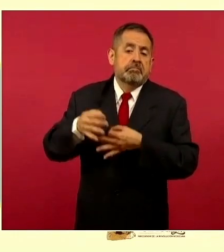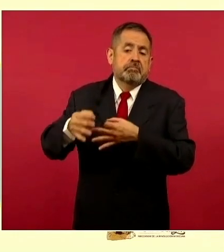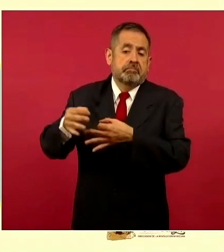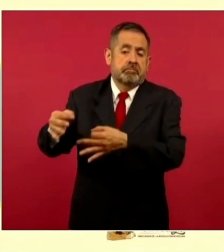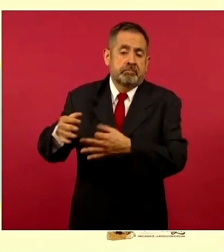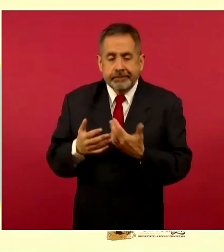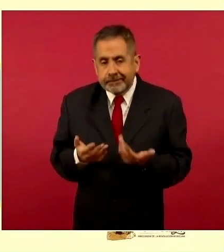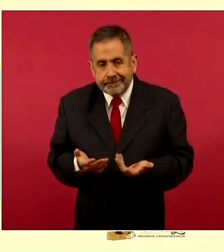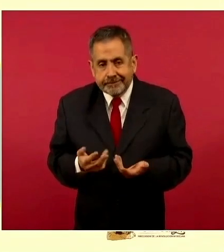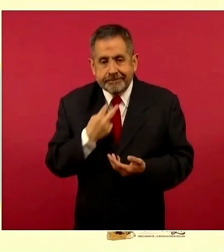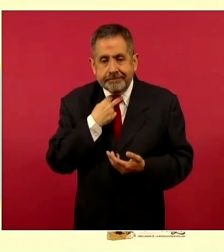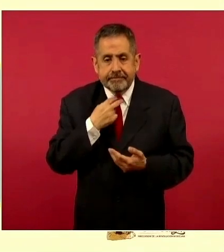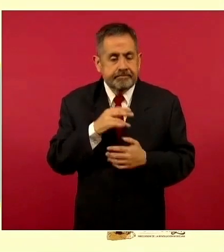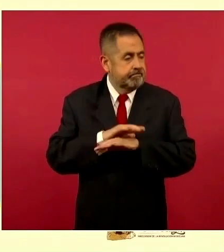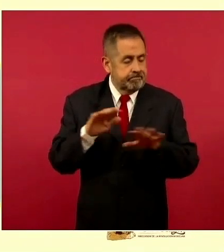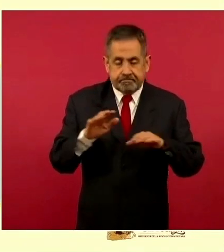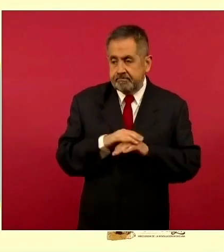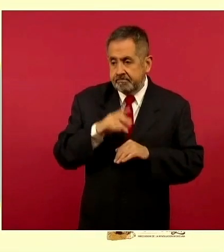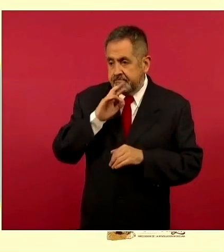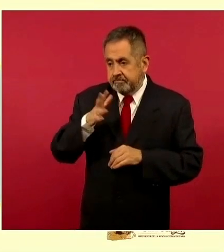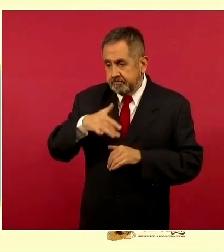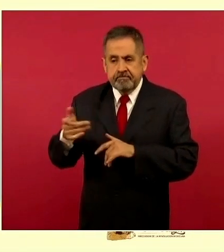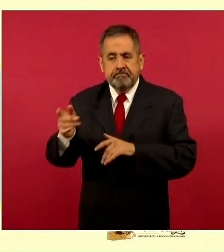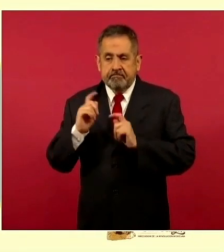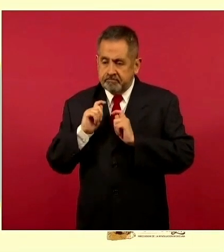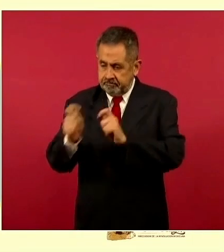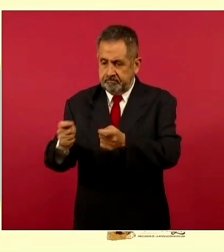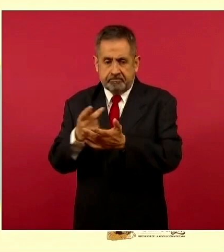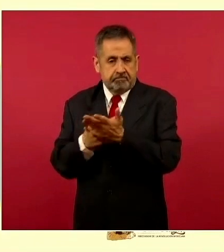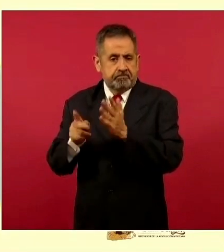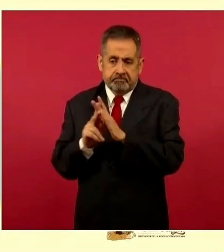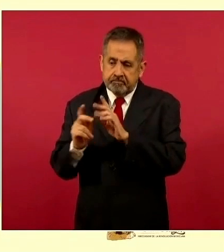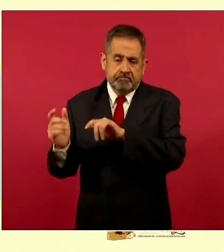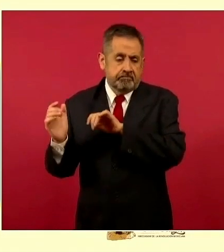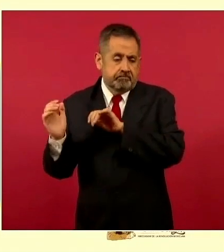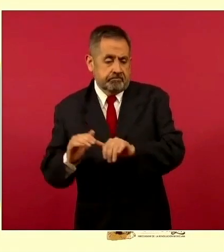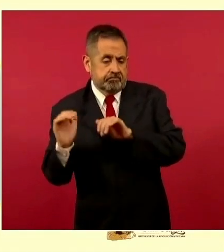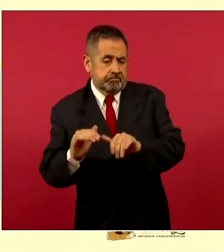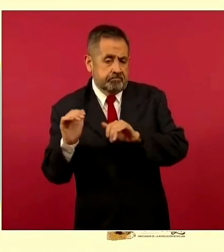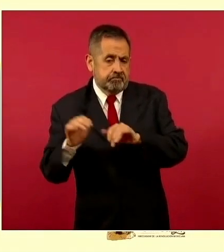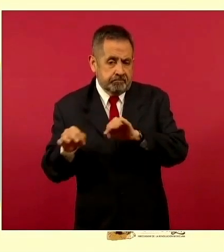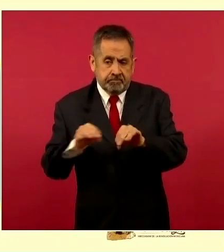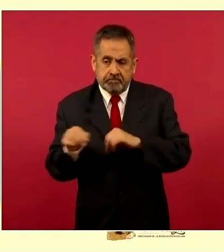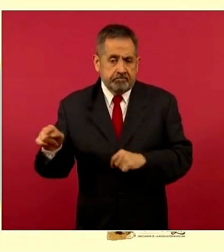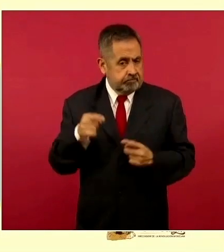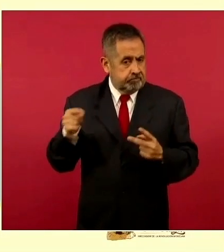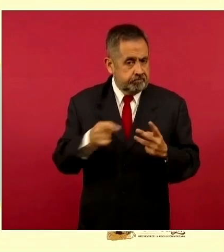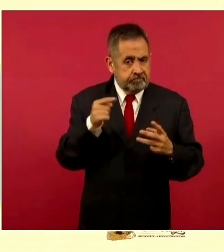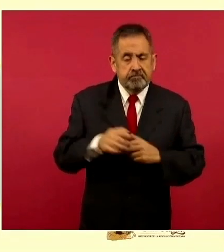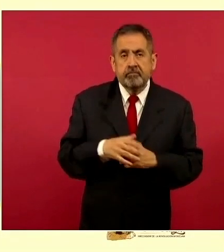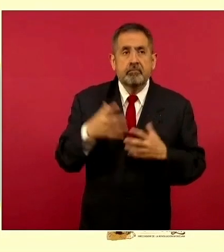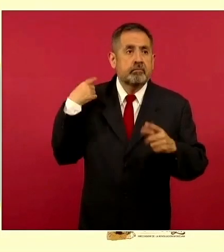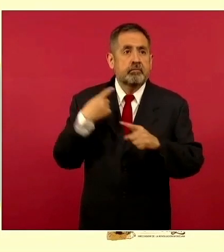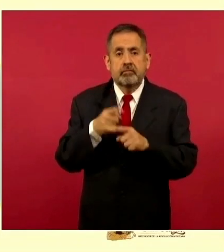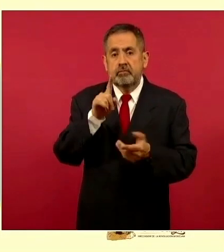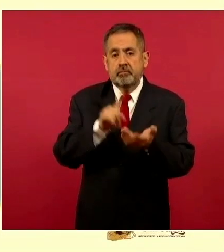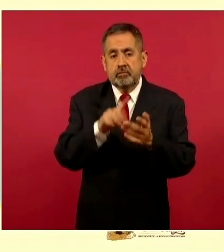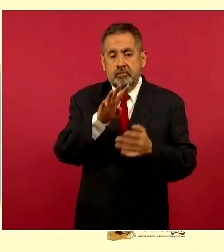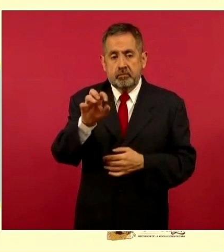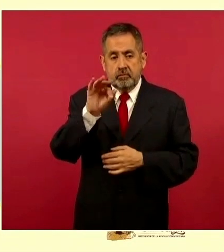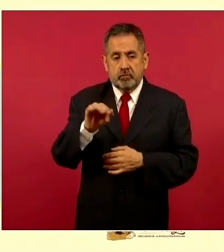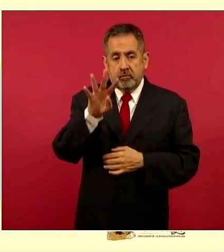y limpieza. Por eso lo que se ha hecho es contratar a personal. En lo que va del año hemos contratado a 1,444